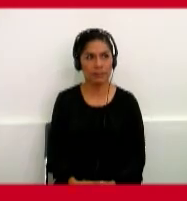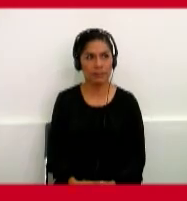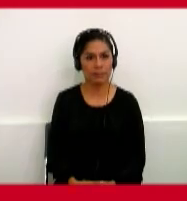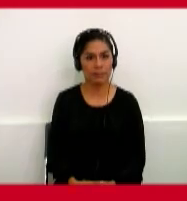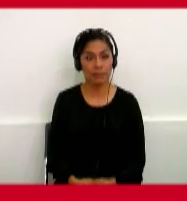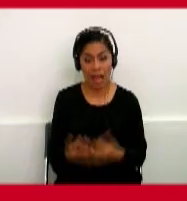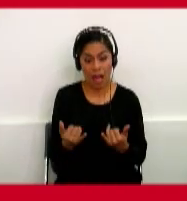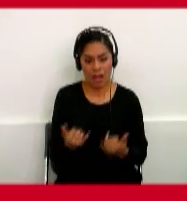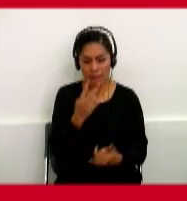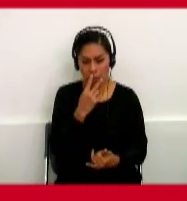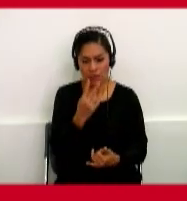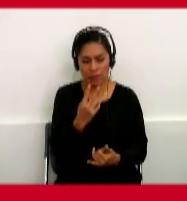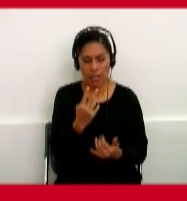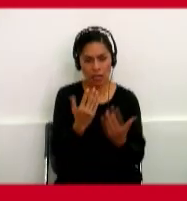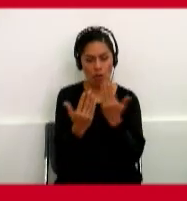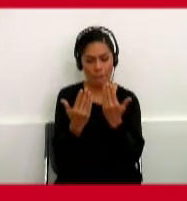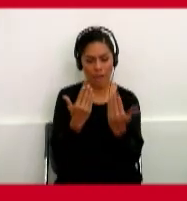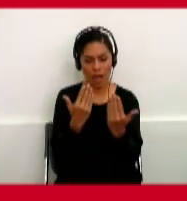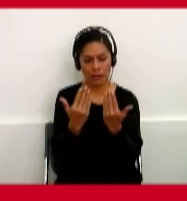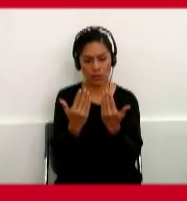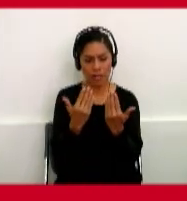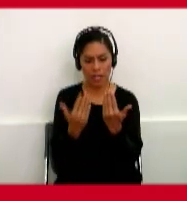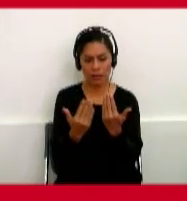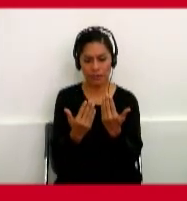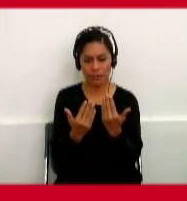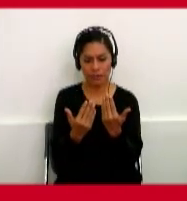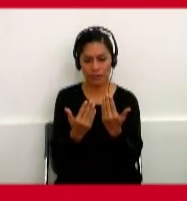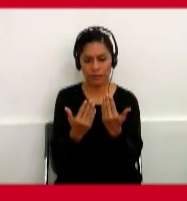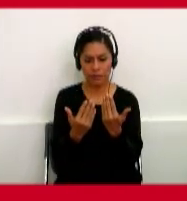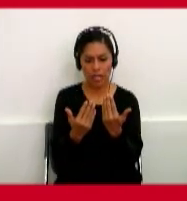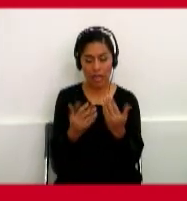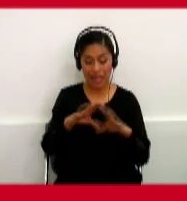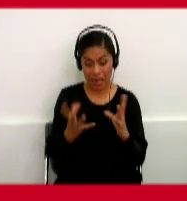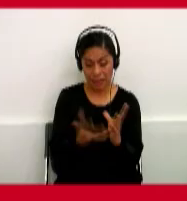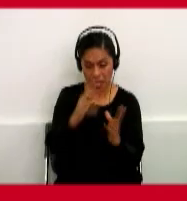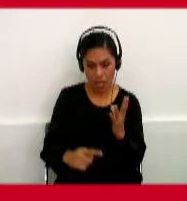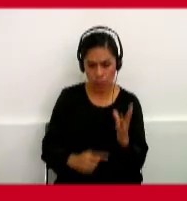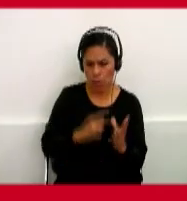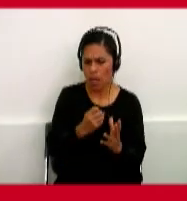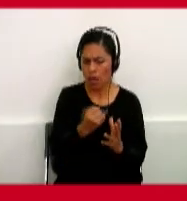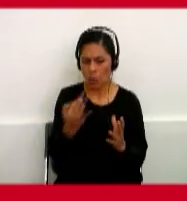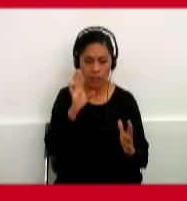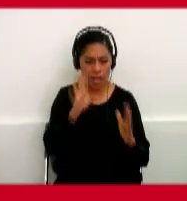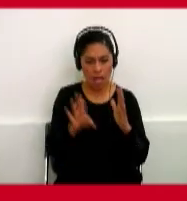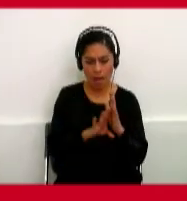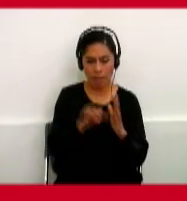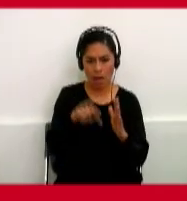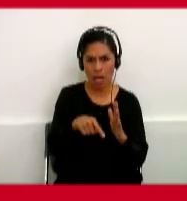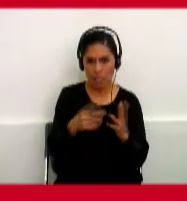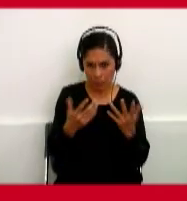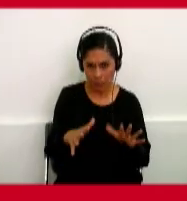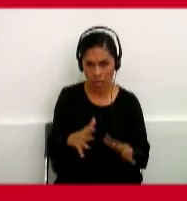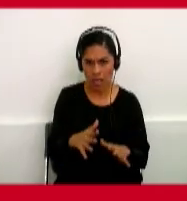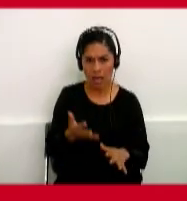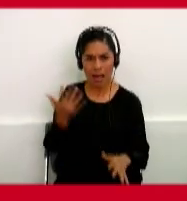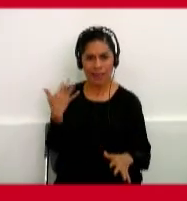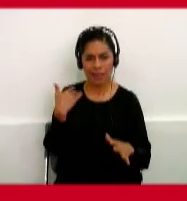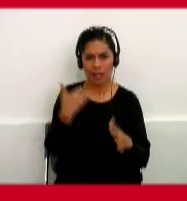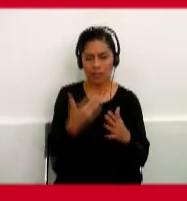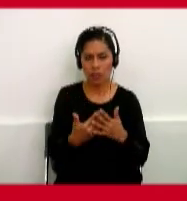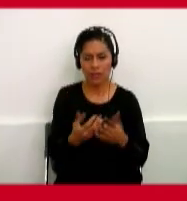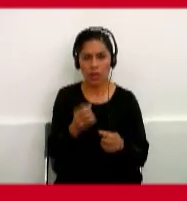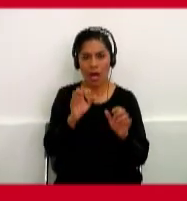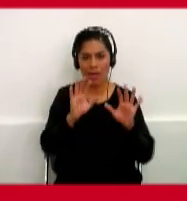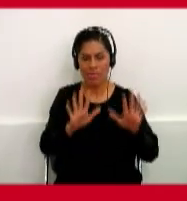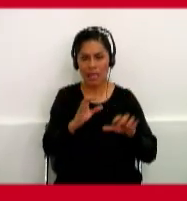Veamos esquemas y comparaciones de este método en el mundo. Acá tenemos ejemplos de proyectos en operación de los últimos 10 años, minas